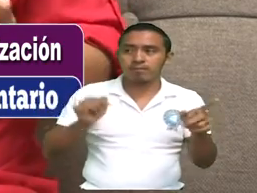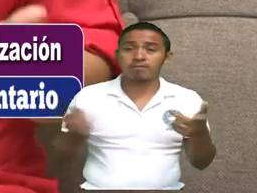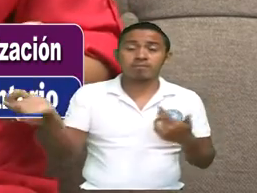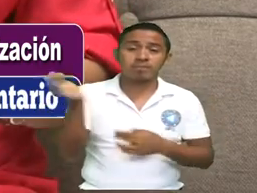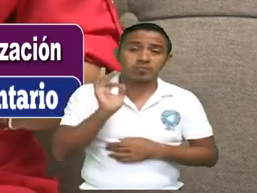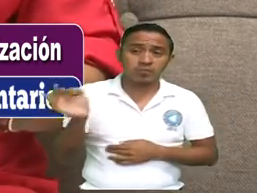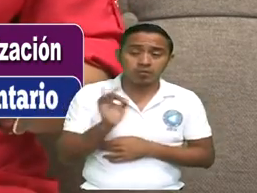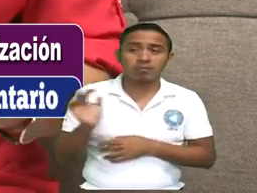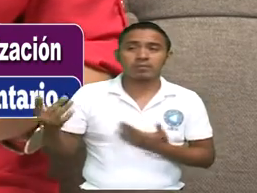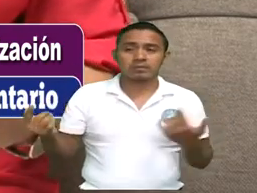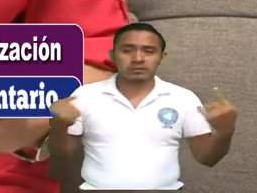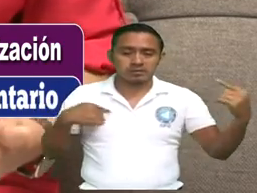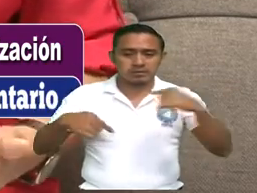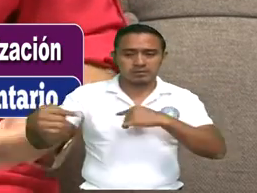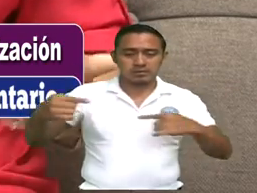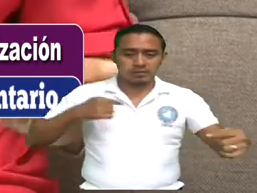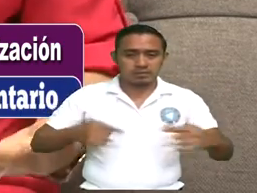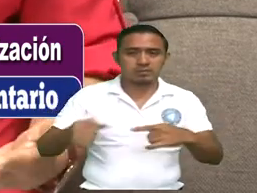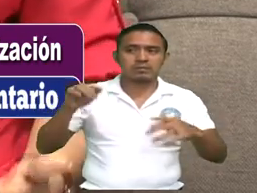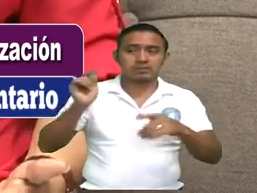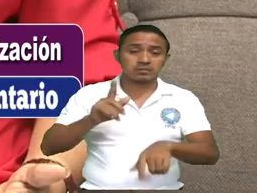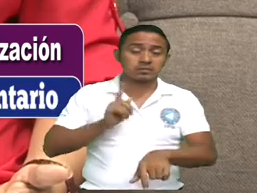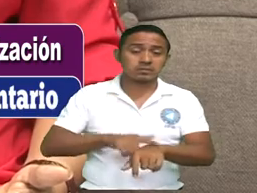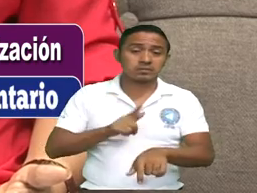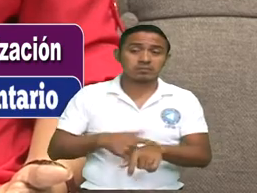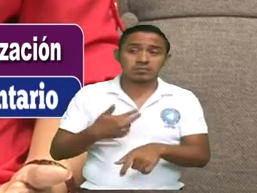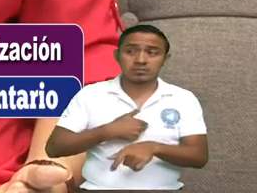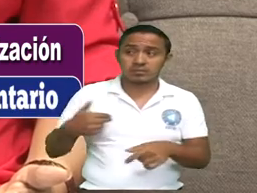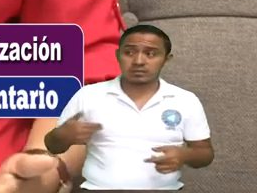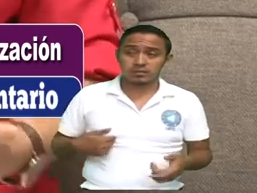formas y estrategias de que en todo momento se realiza la